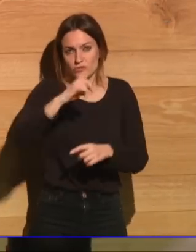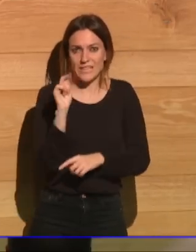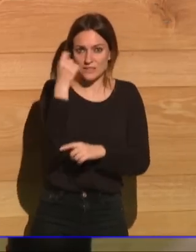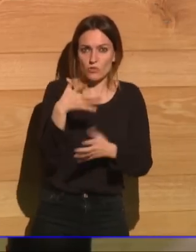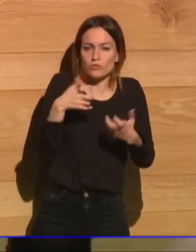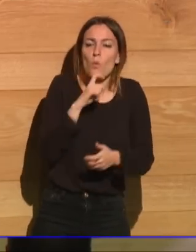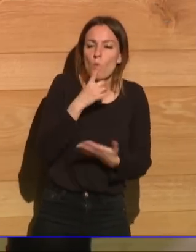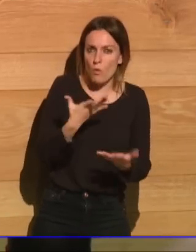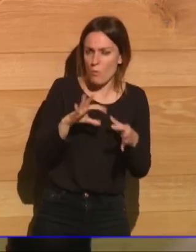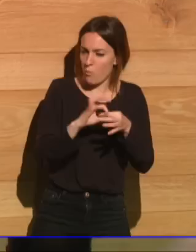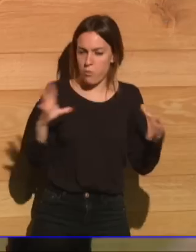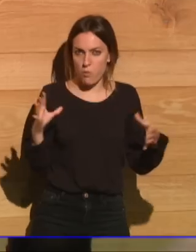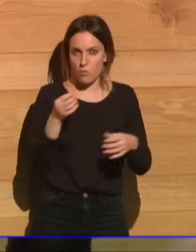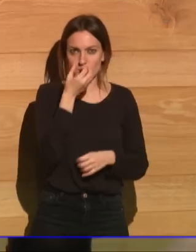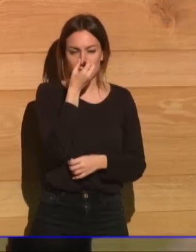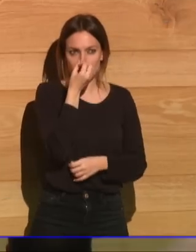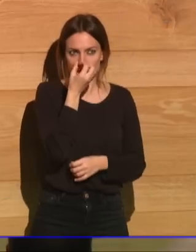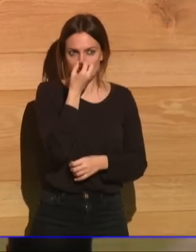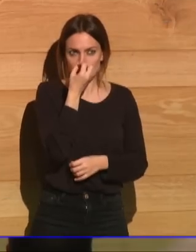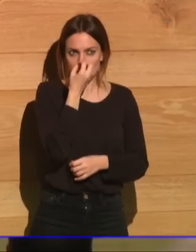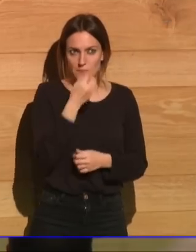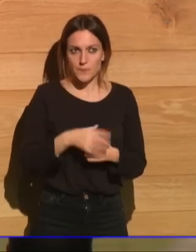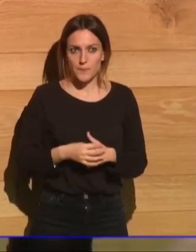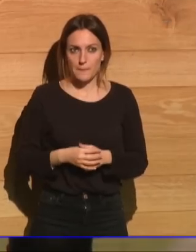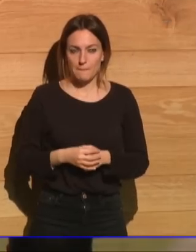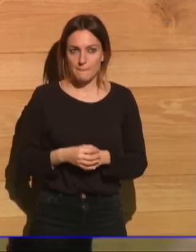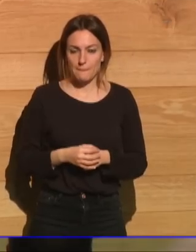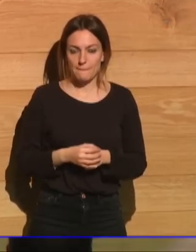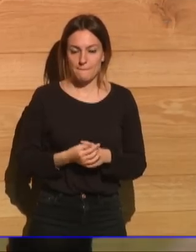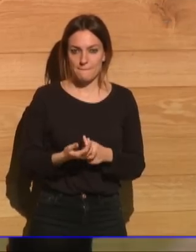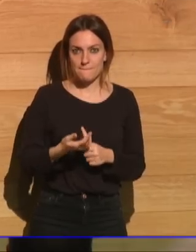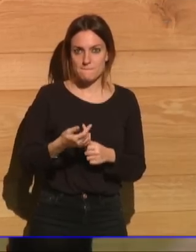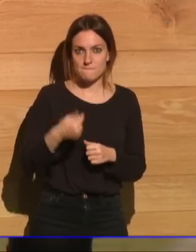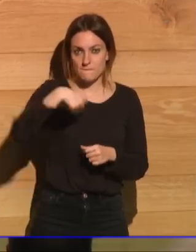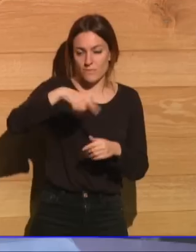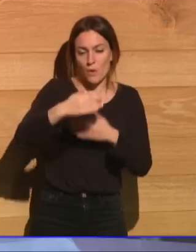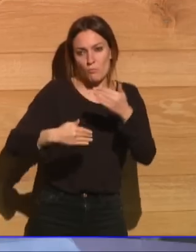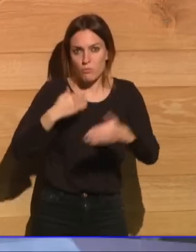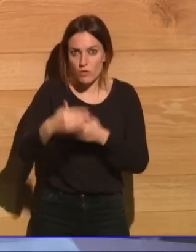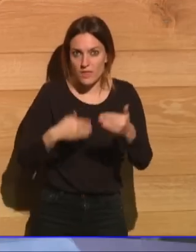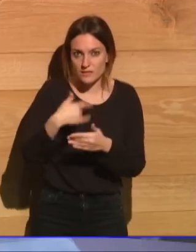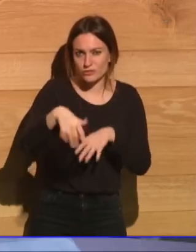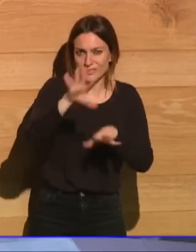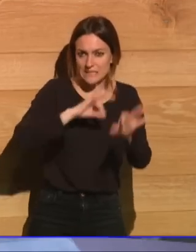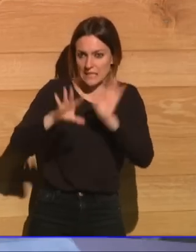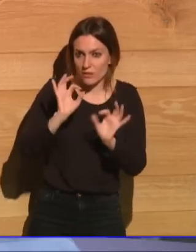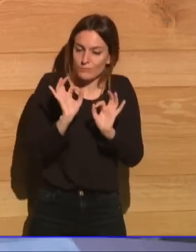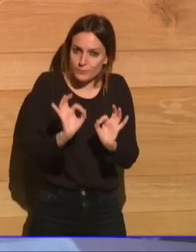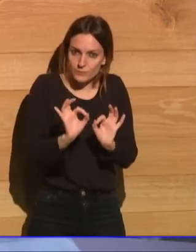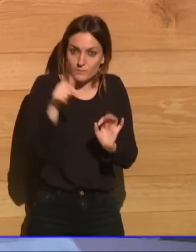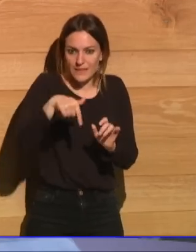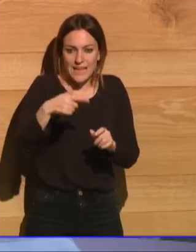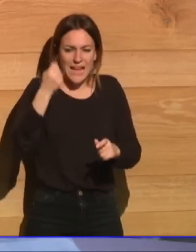Tú sientes que igual que esos alumnos son el decantamiento de un proceso de selección determinado que va a hacer la vida, los actores en esa